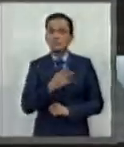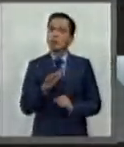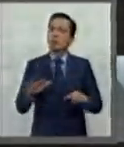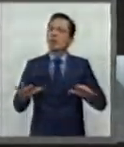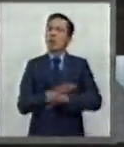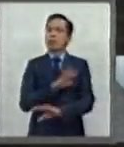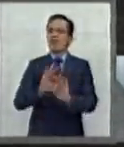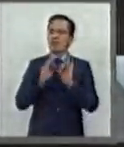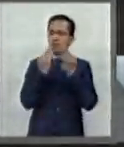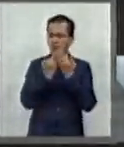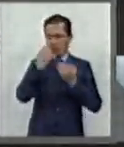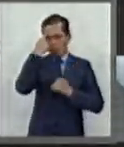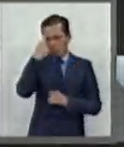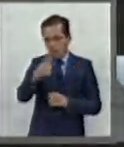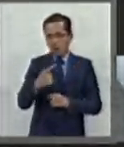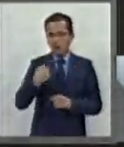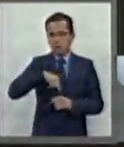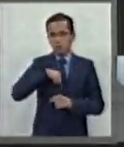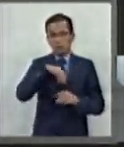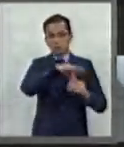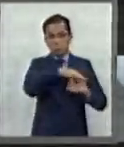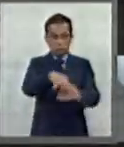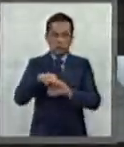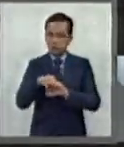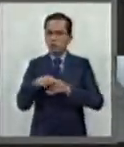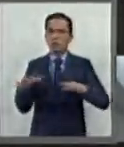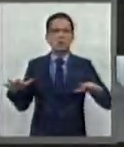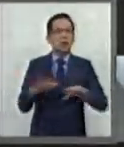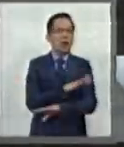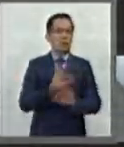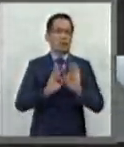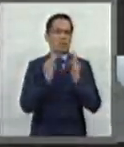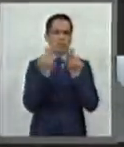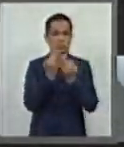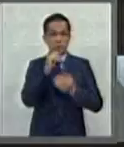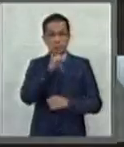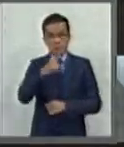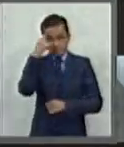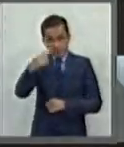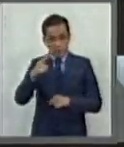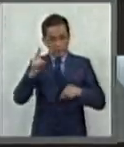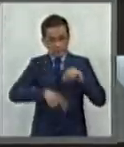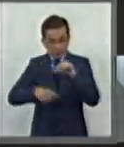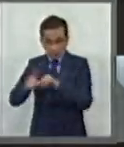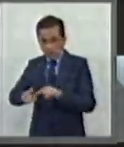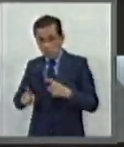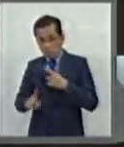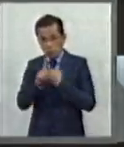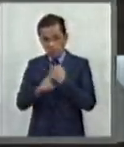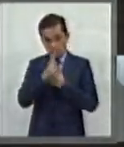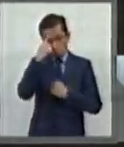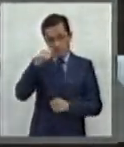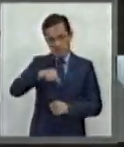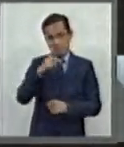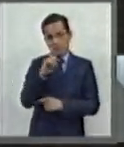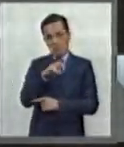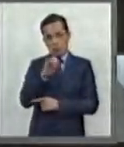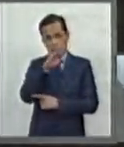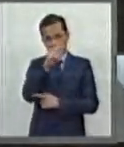modelo en la forma en la que organizamos las elecciones y en la que se dirimen los conflictos en nuestra democracia. Hace unos